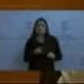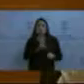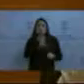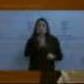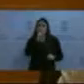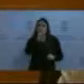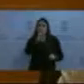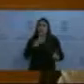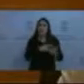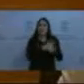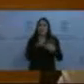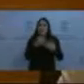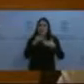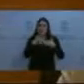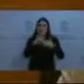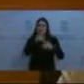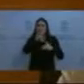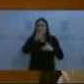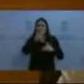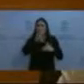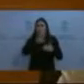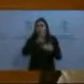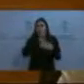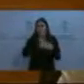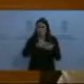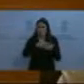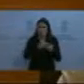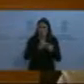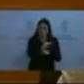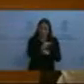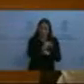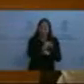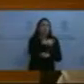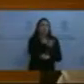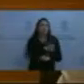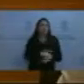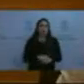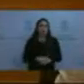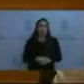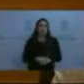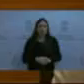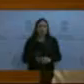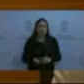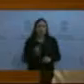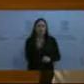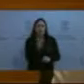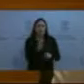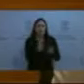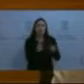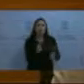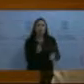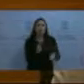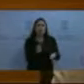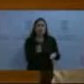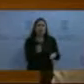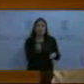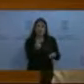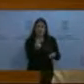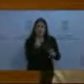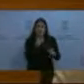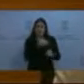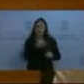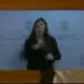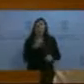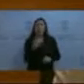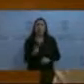2016 realizó la aportación mínima de 25 millones. ¿Y ustedes, consejera, pusieron su parte? ¿Dónde están los de la comunidad autónoma? Y,